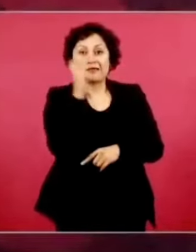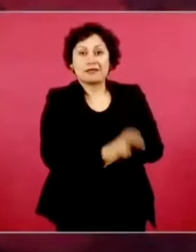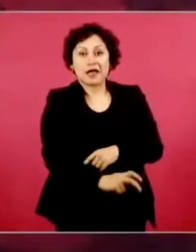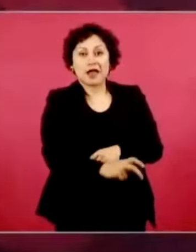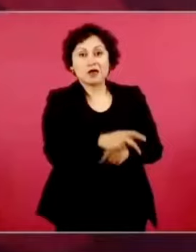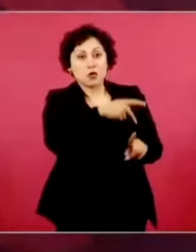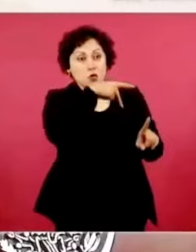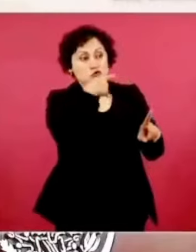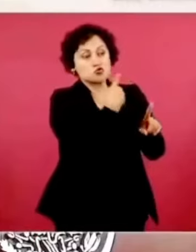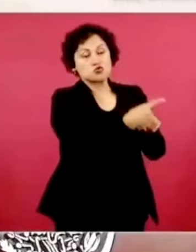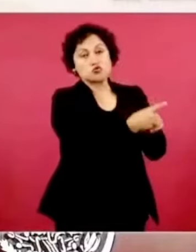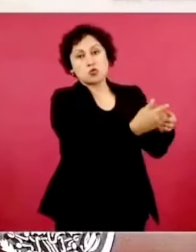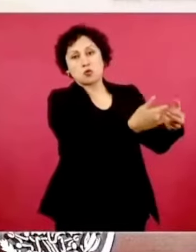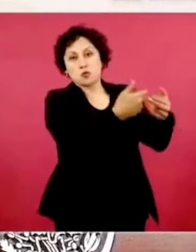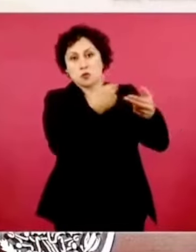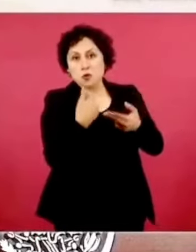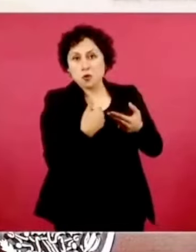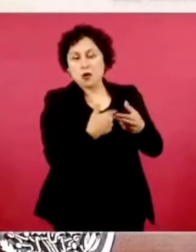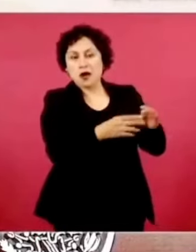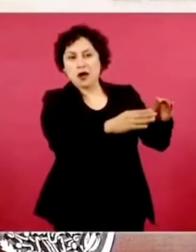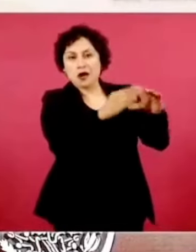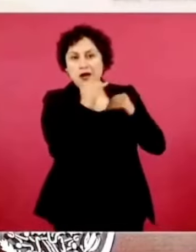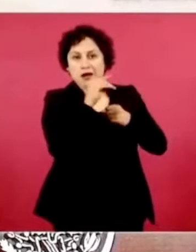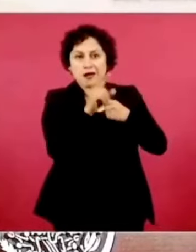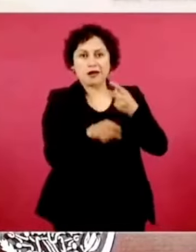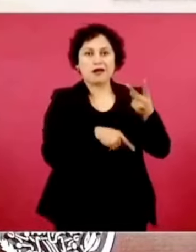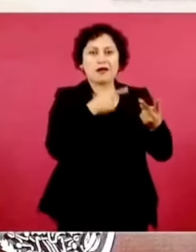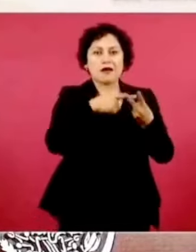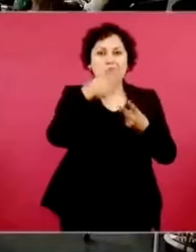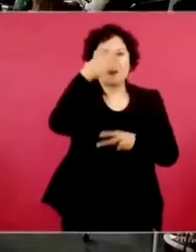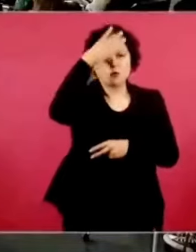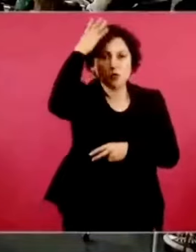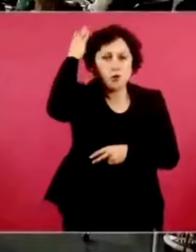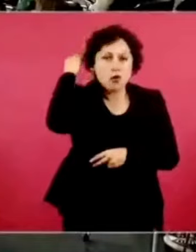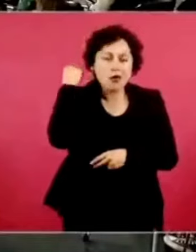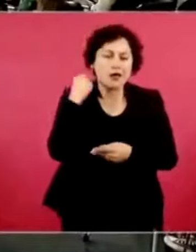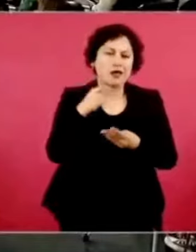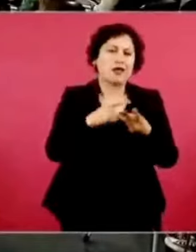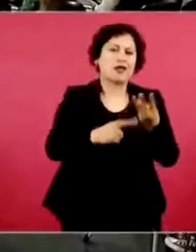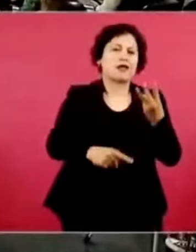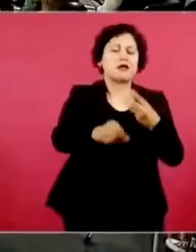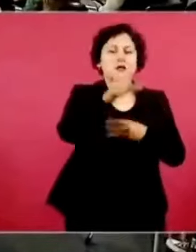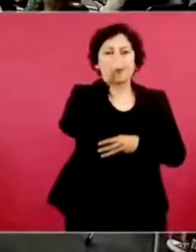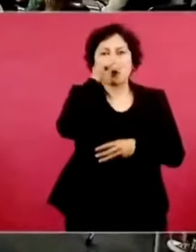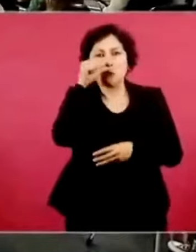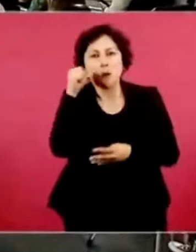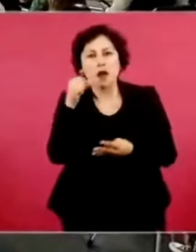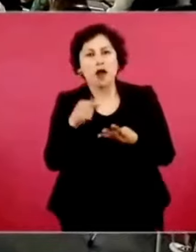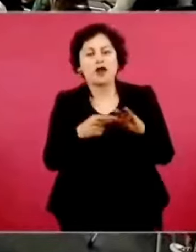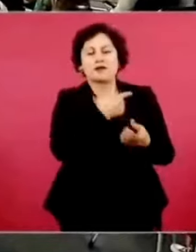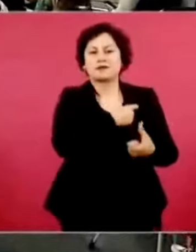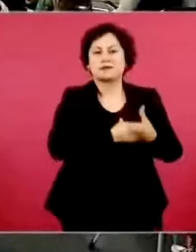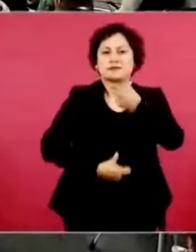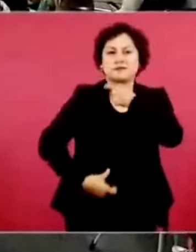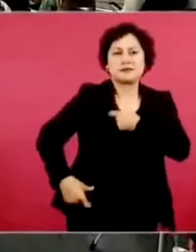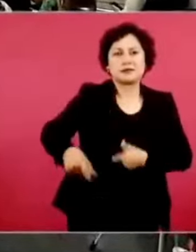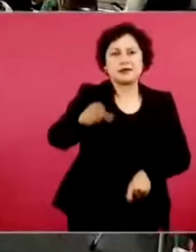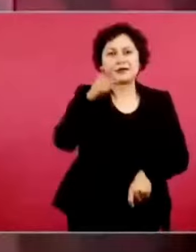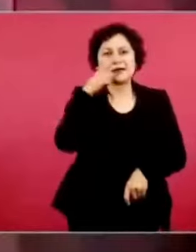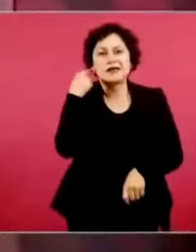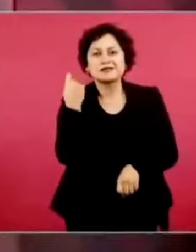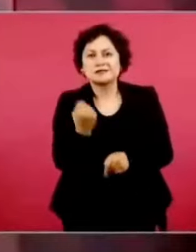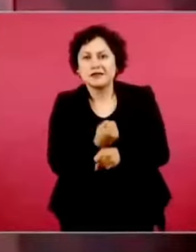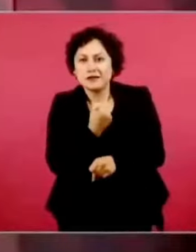de Morelos, de Juárez, de Villa, de Zapata, de Madero, de Lázaro Cárdenas,